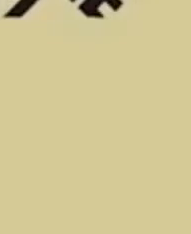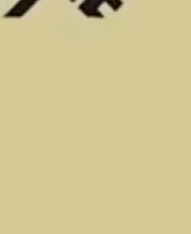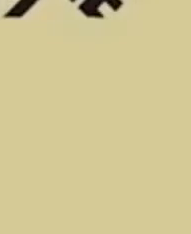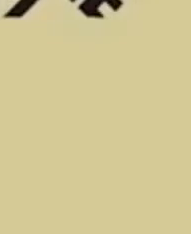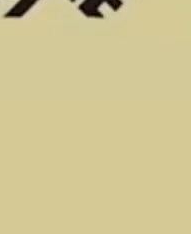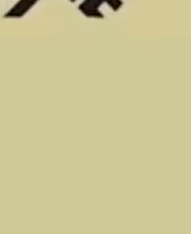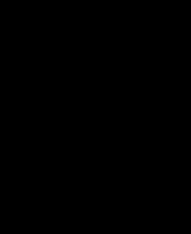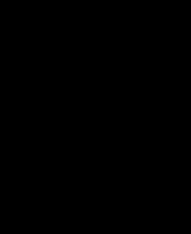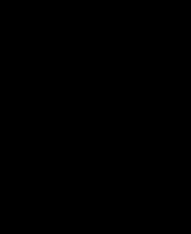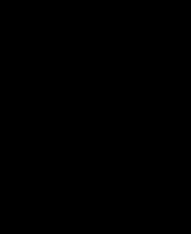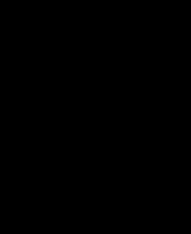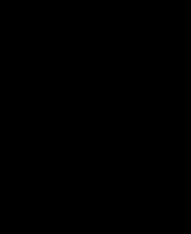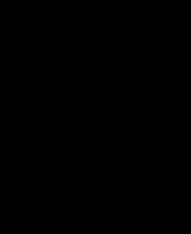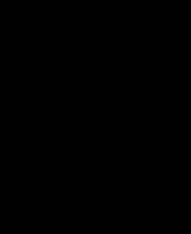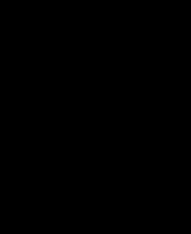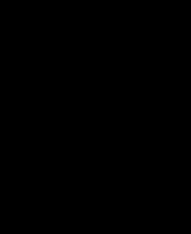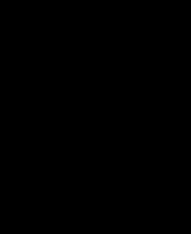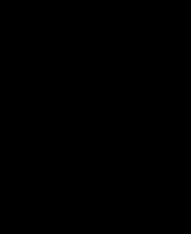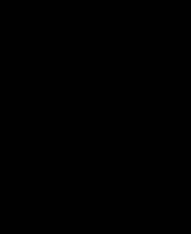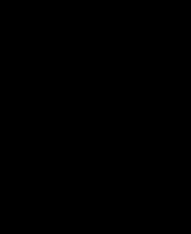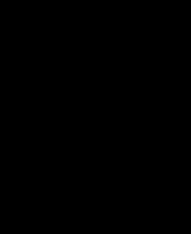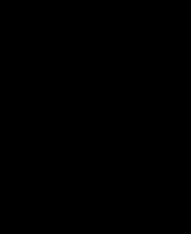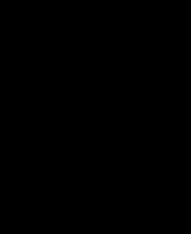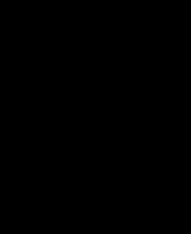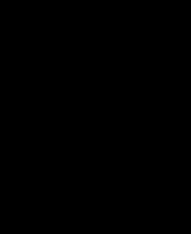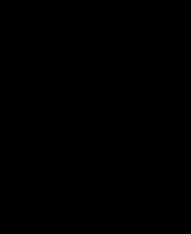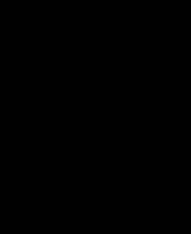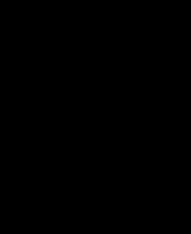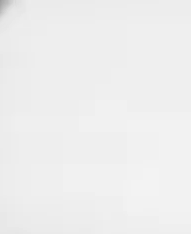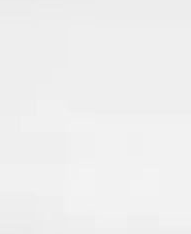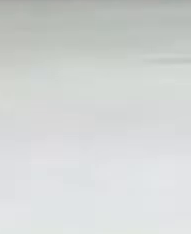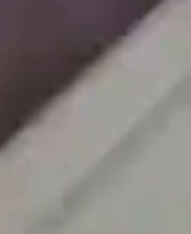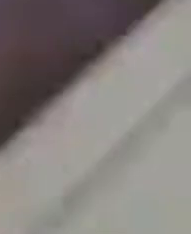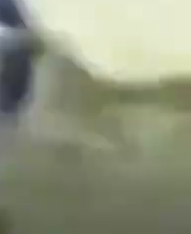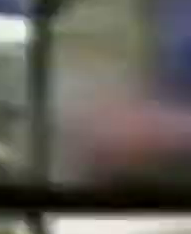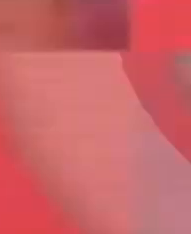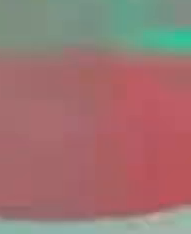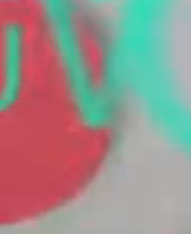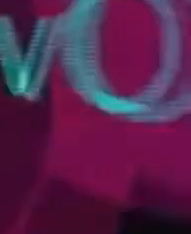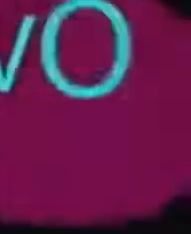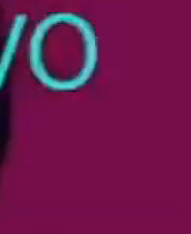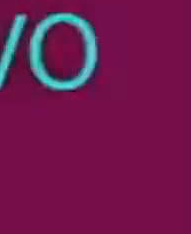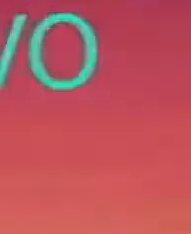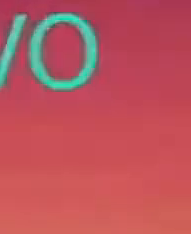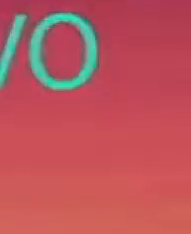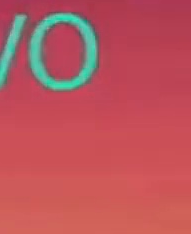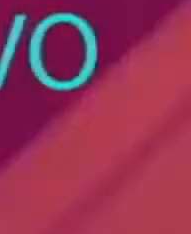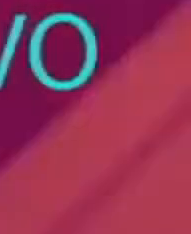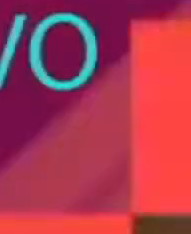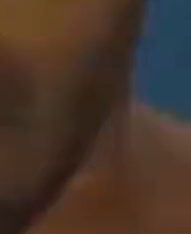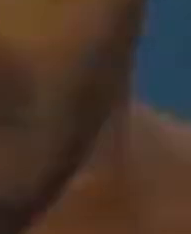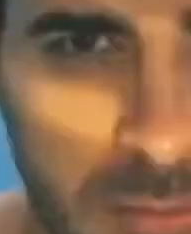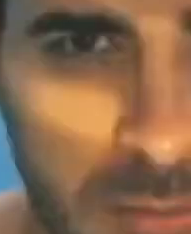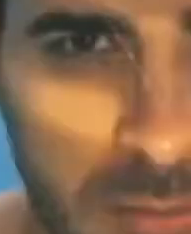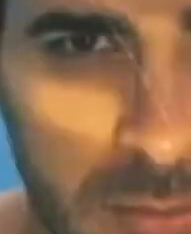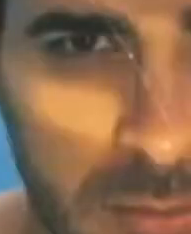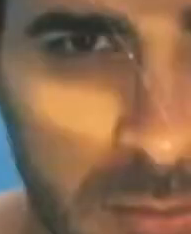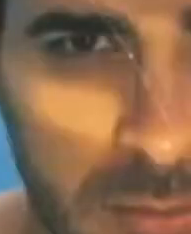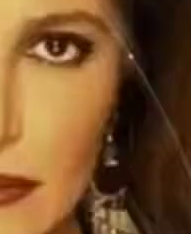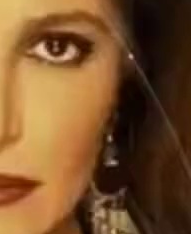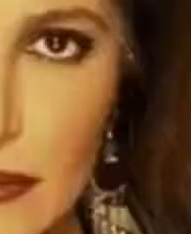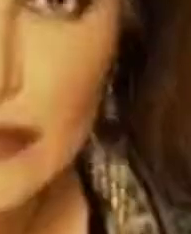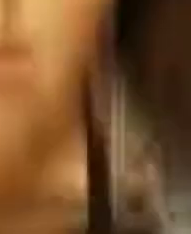Televisión. Hay un lugar donde el tiempo se detuvo. donde